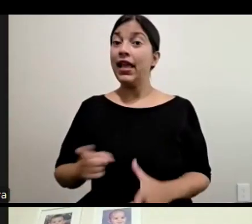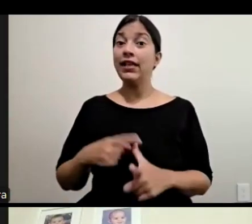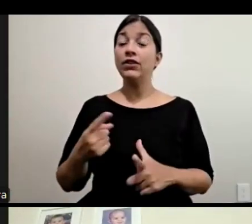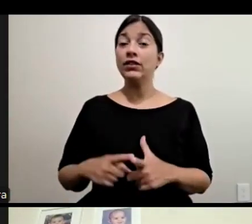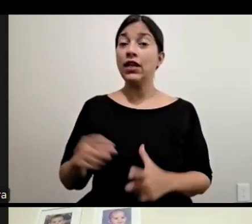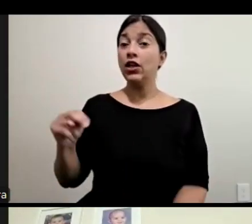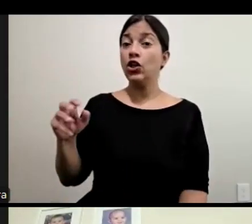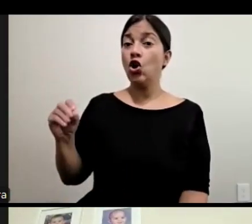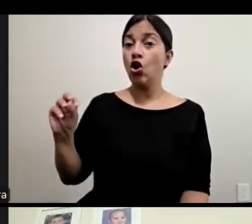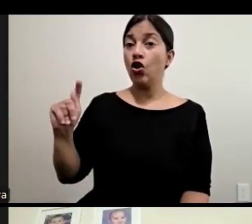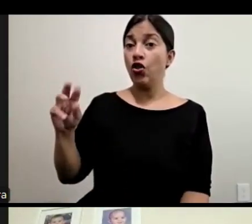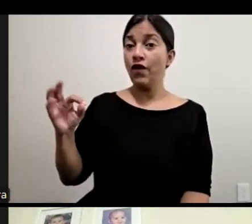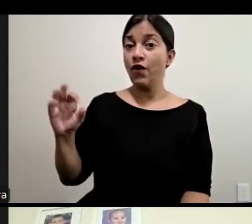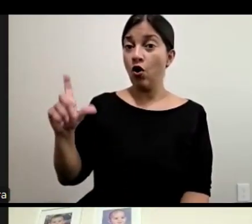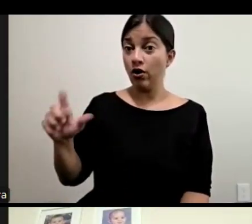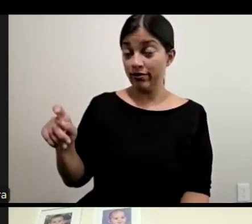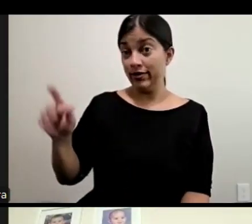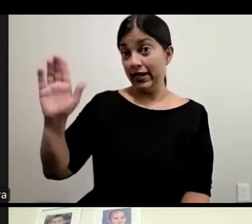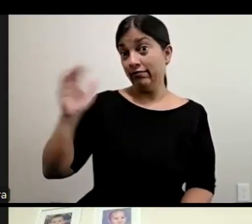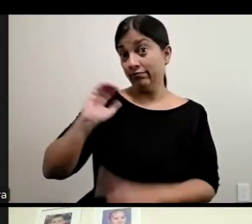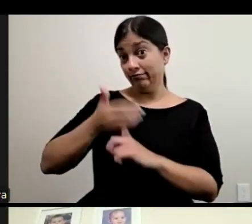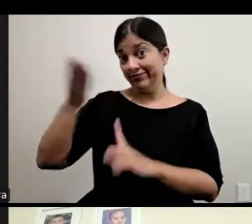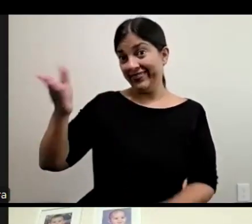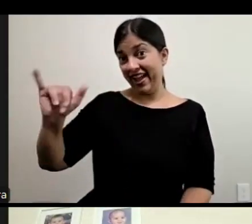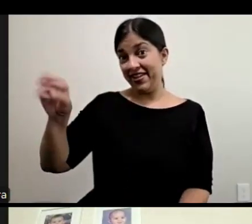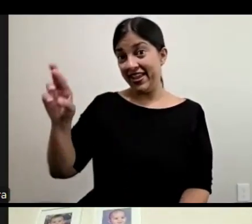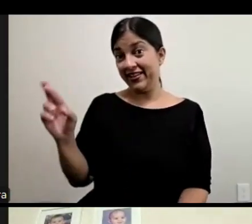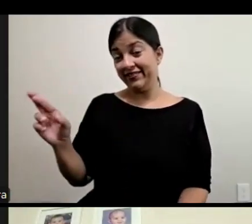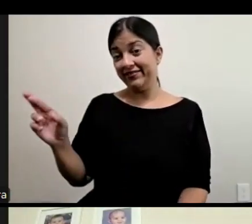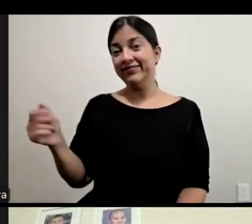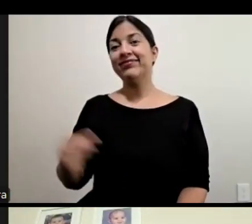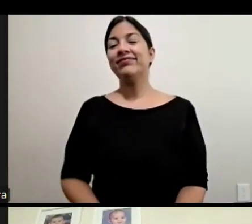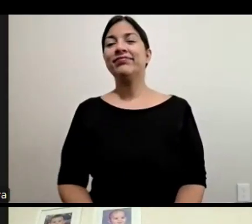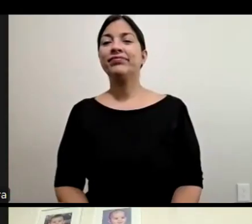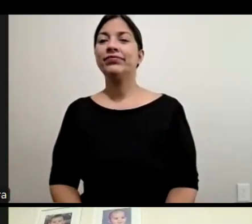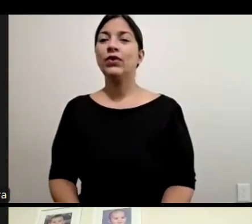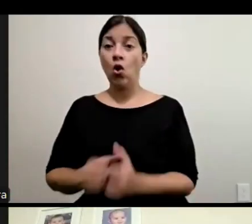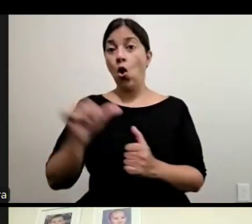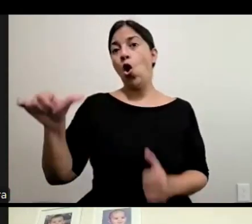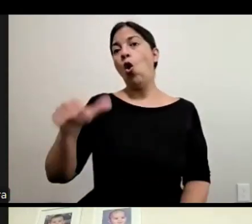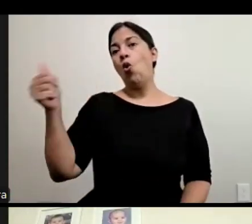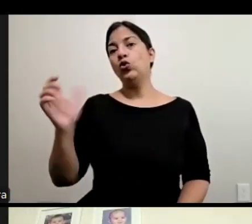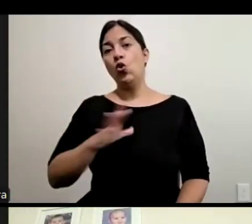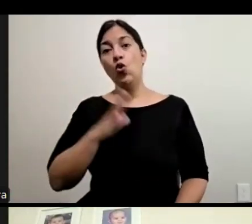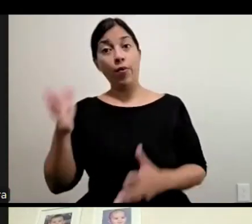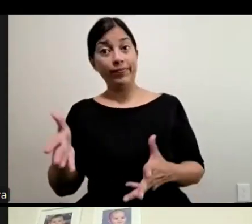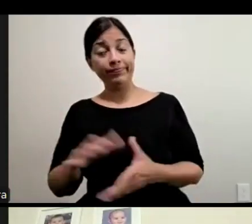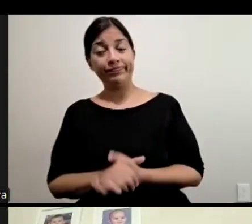que era el personaje que hacía Javier, y estaba Moore, que era también otro noble. Y con cada uno de ellos, ella